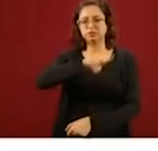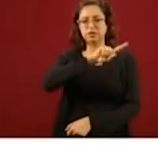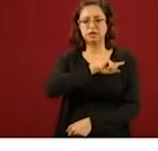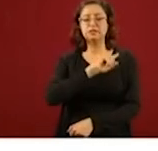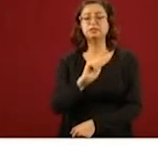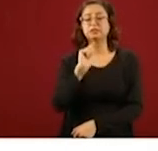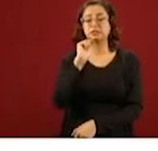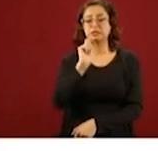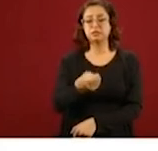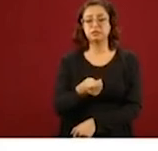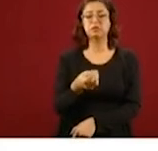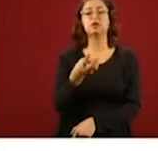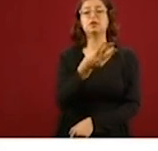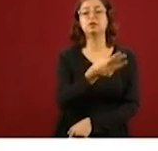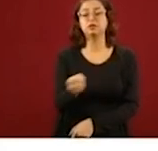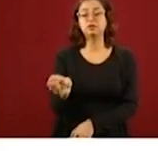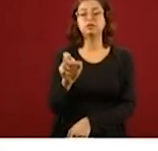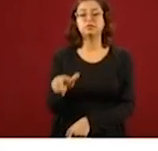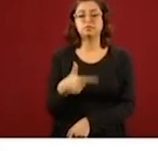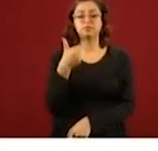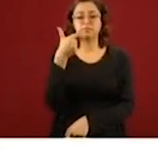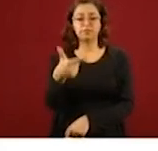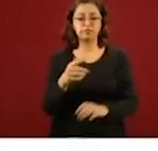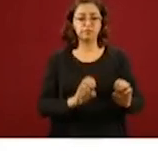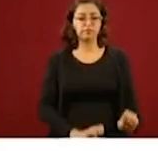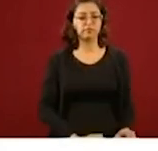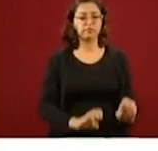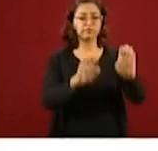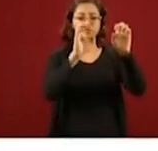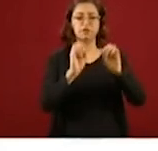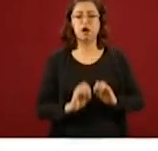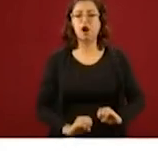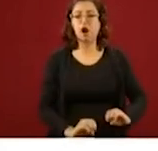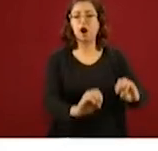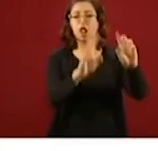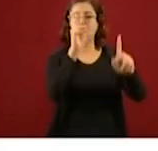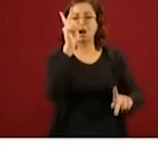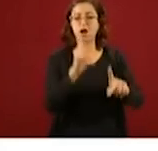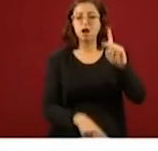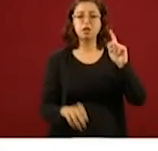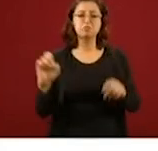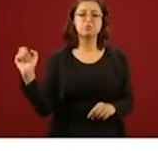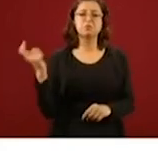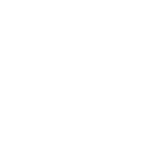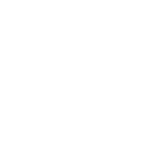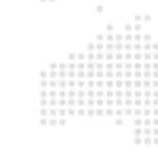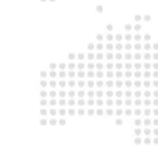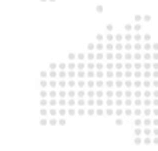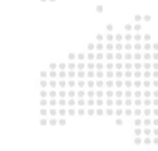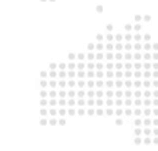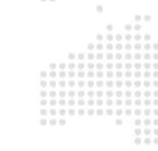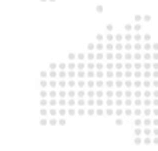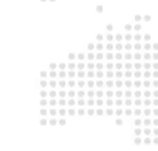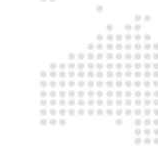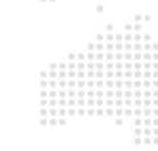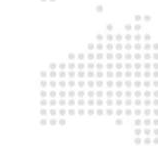rescate de 307 inmuebles abandonados por anteriores administraciones.